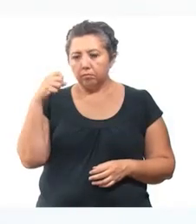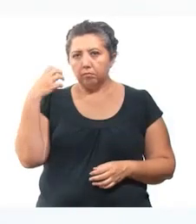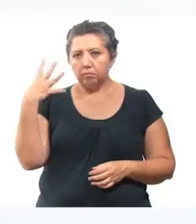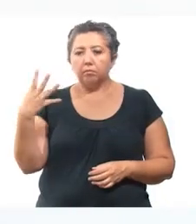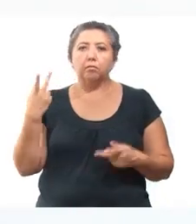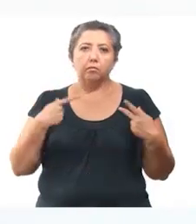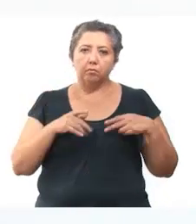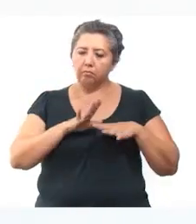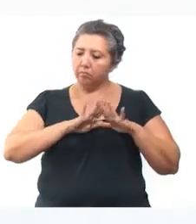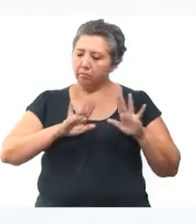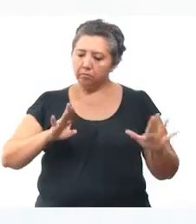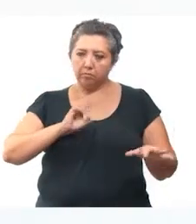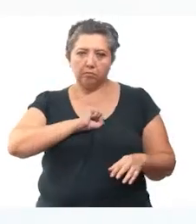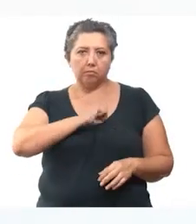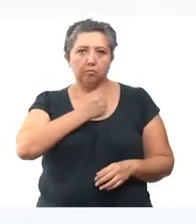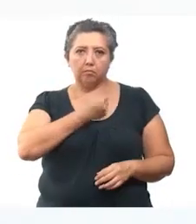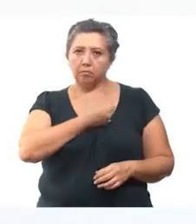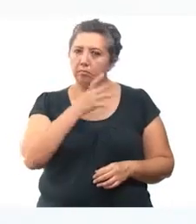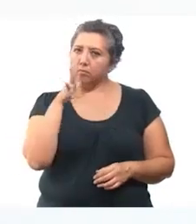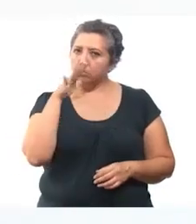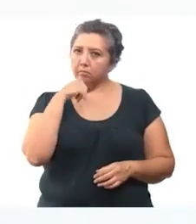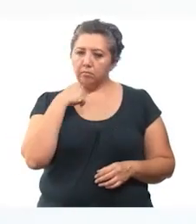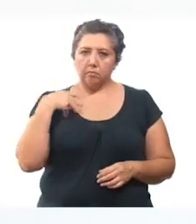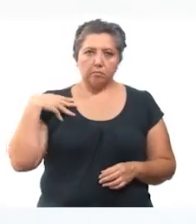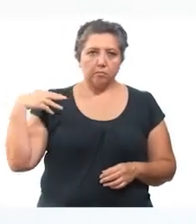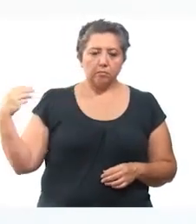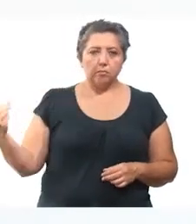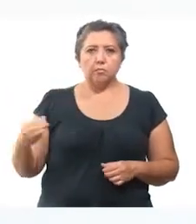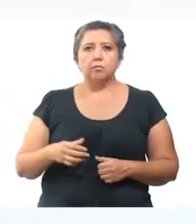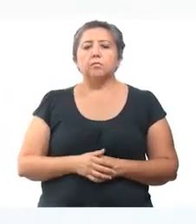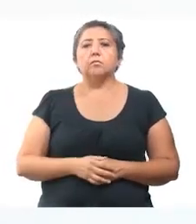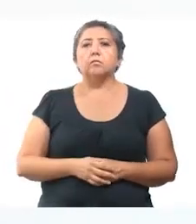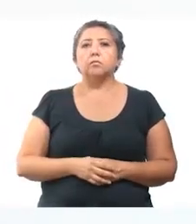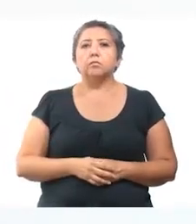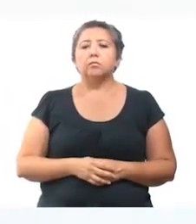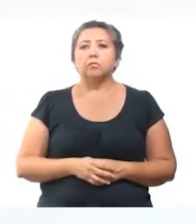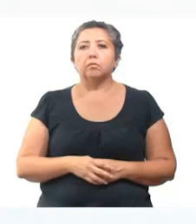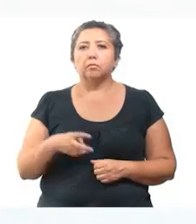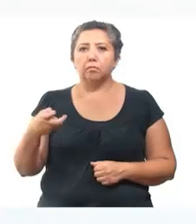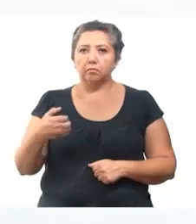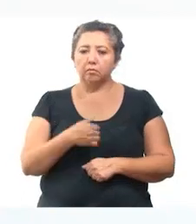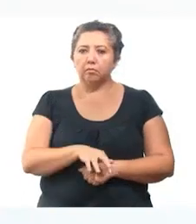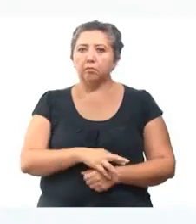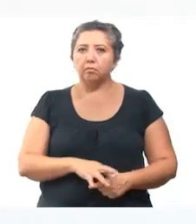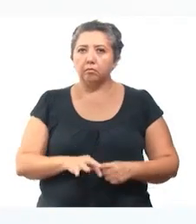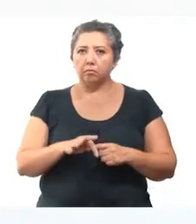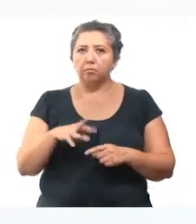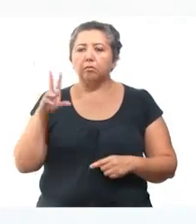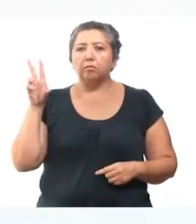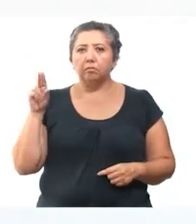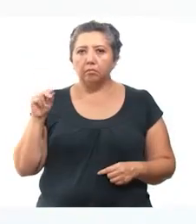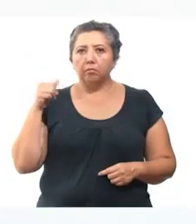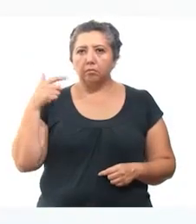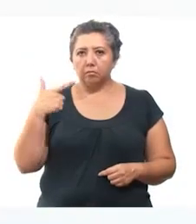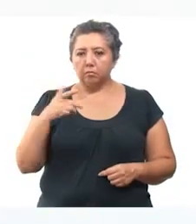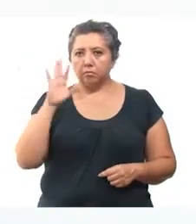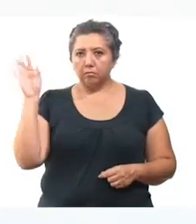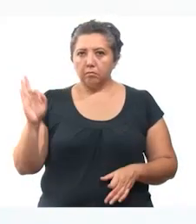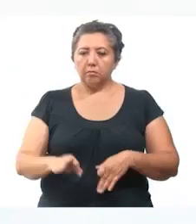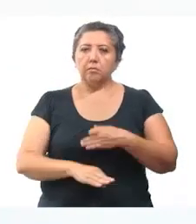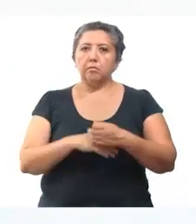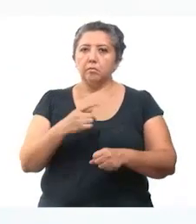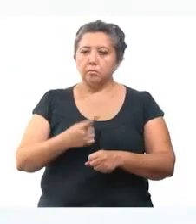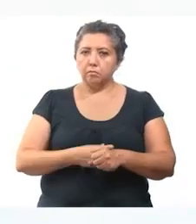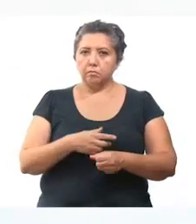58.524 pacientes ya se recuperaron, no presentan síntomas ni pueden contagiar. Esta cifra representa el 87%